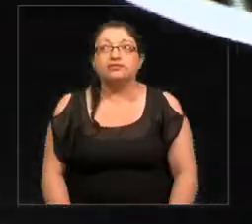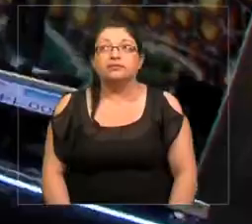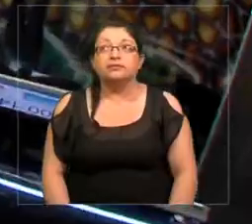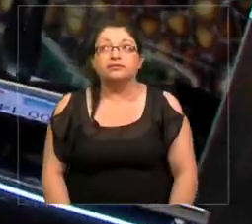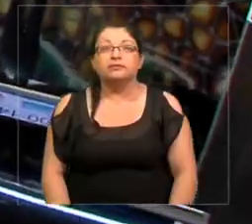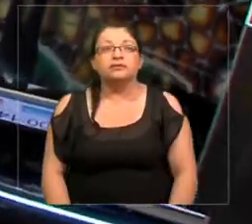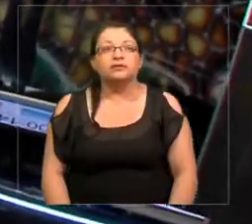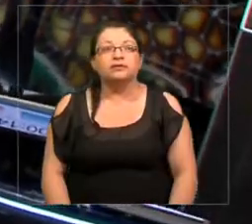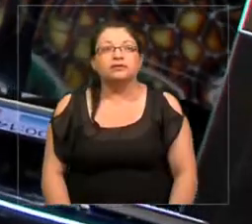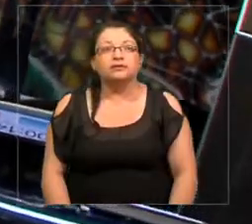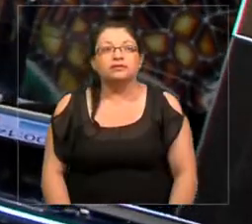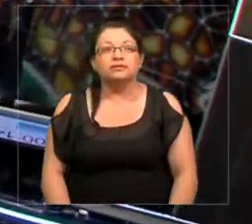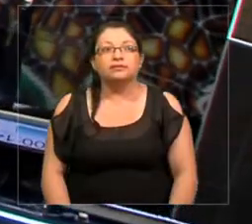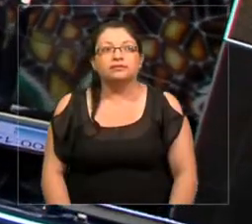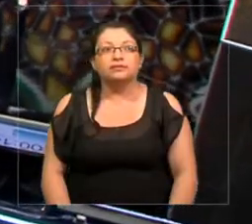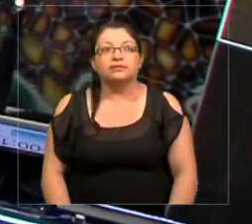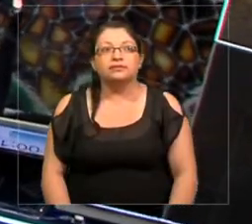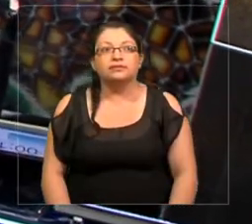exa